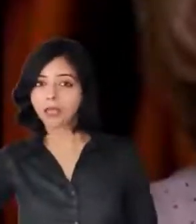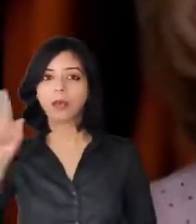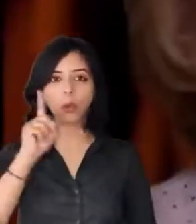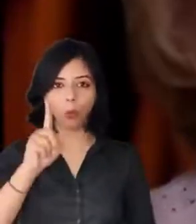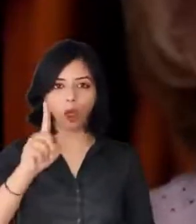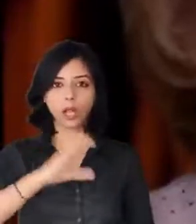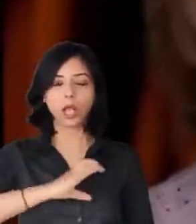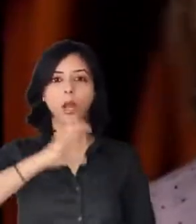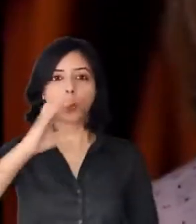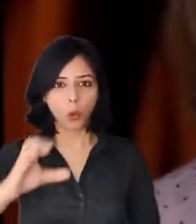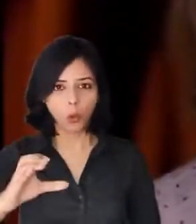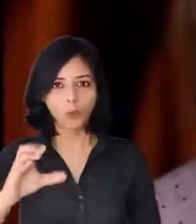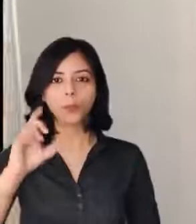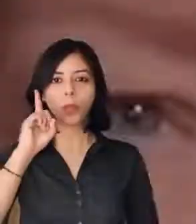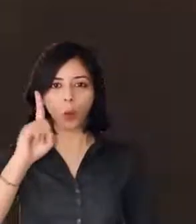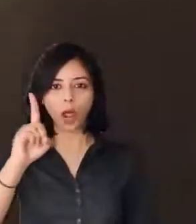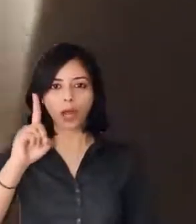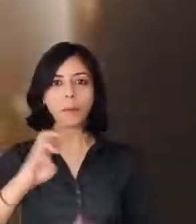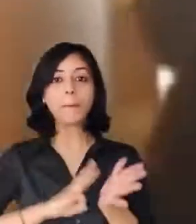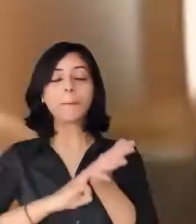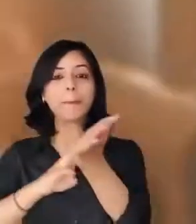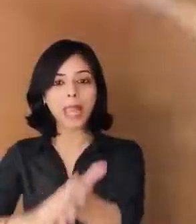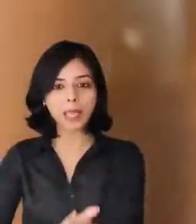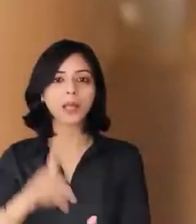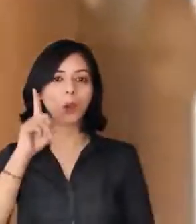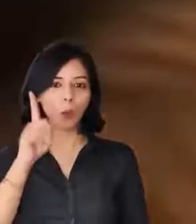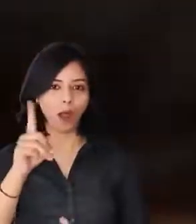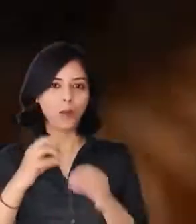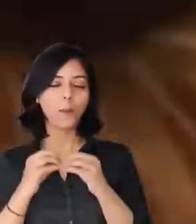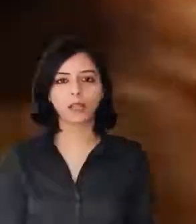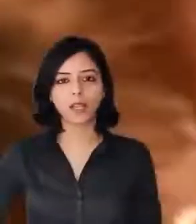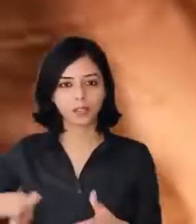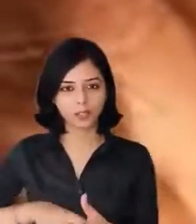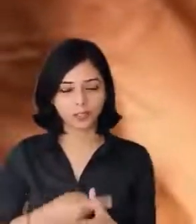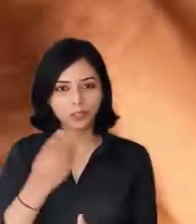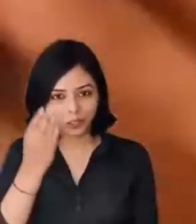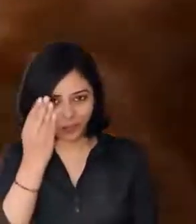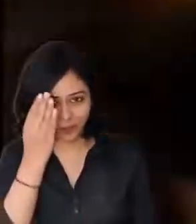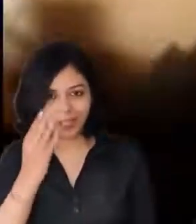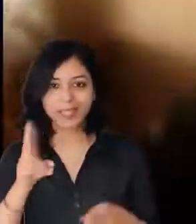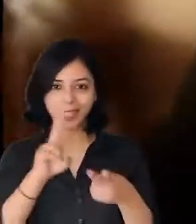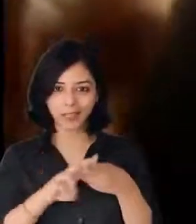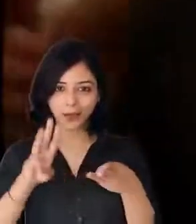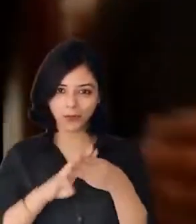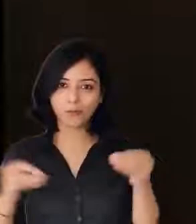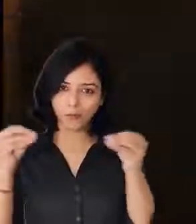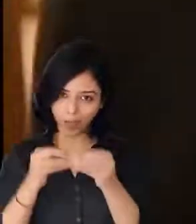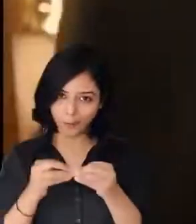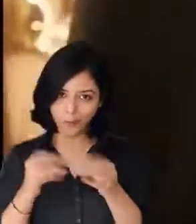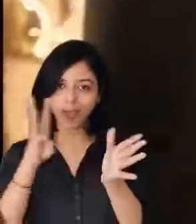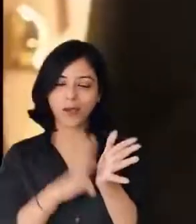Hoy tenemos una prueba y estoy pensando en eso. Nancy recuerda como si fuera hoy haber visto a su hija